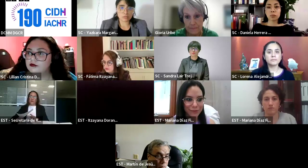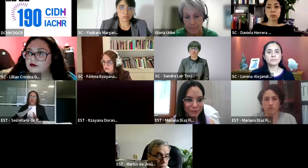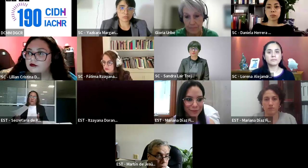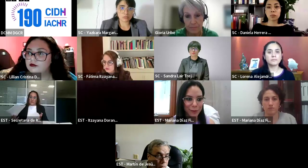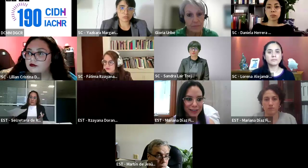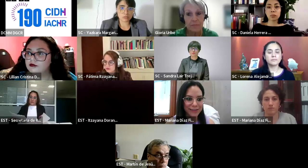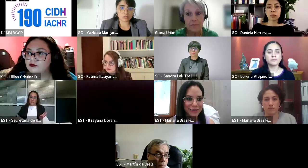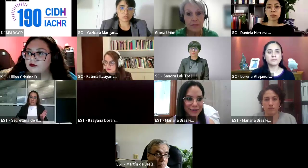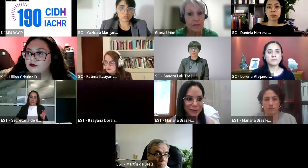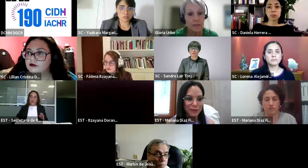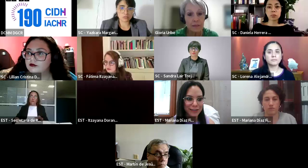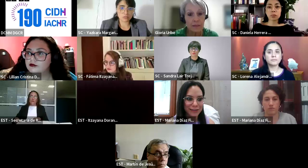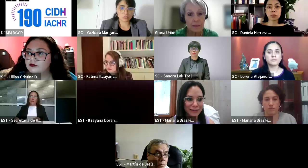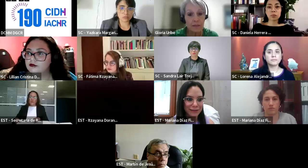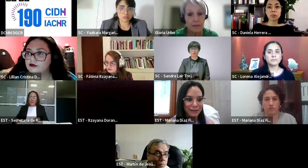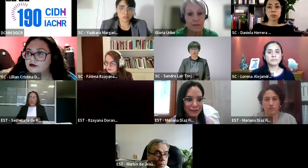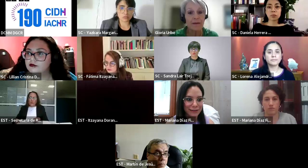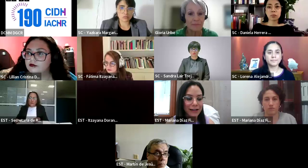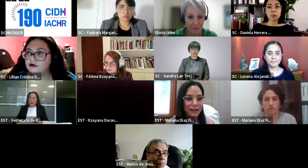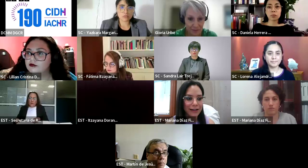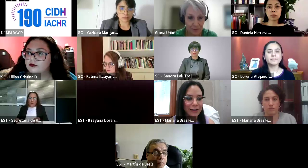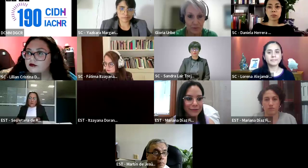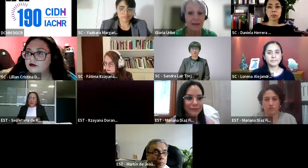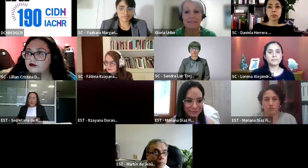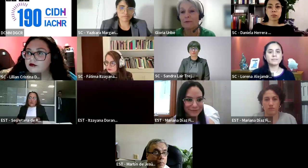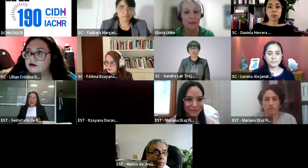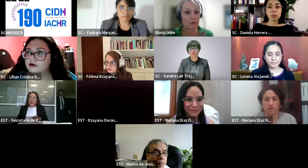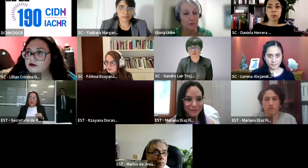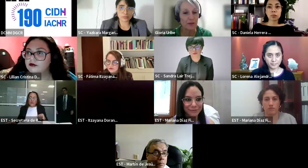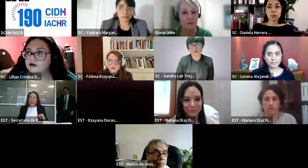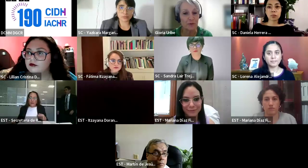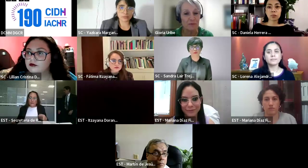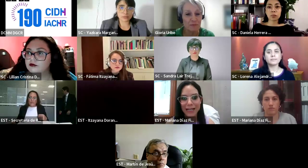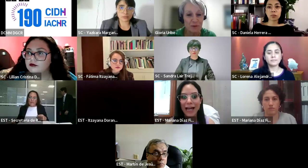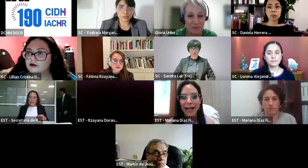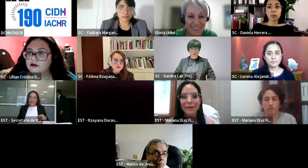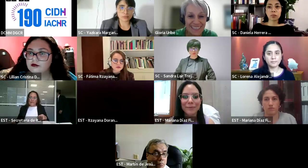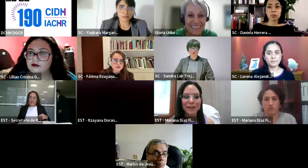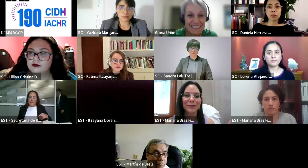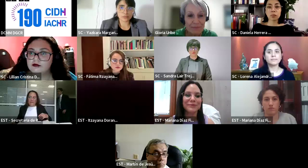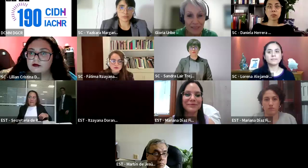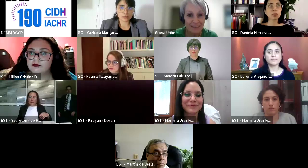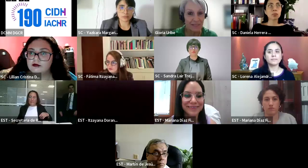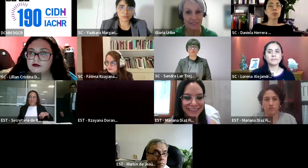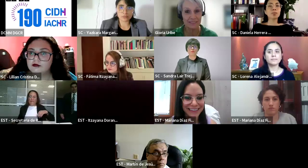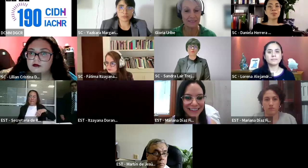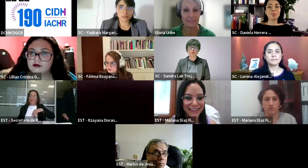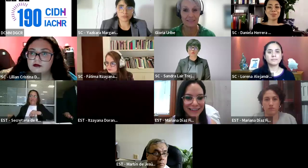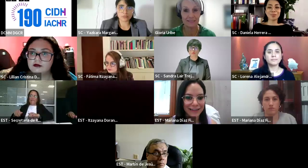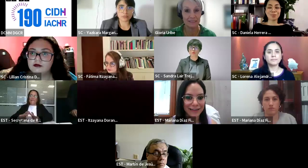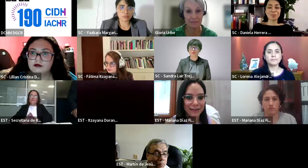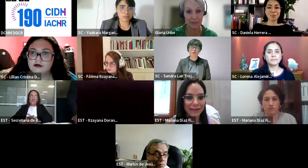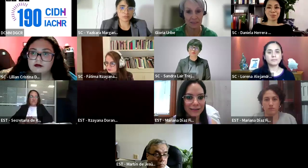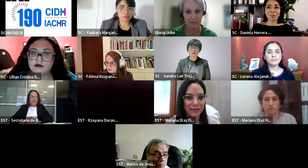Sí, claro. Buenas tardes, ¿cómo están? Perfecto. Ah, es que veía a dos con el mismo nombre. Ay, Se perdón. pueden cambiar